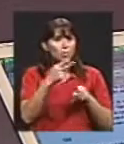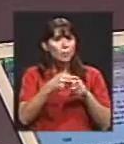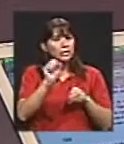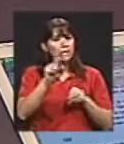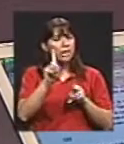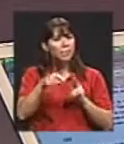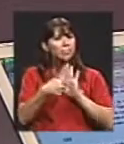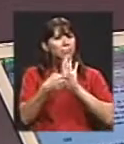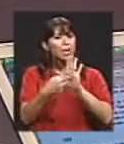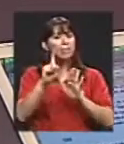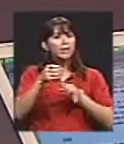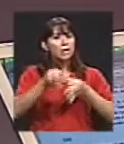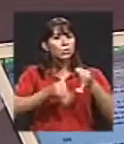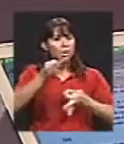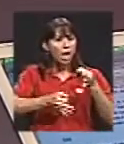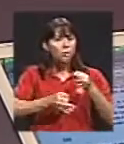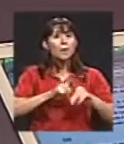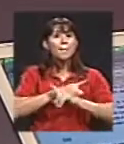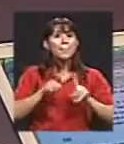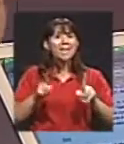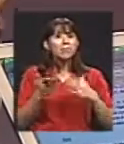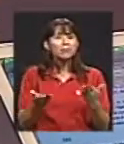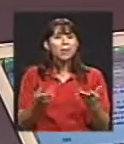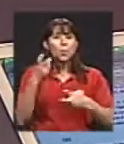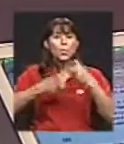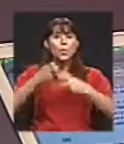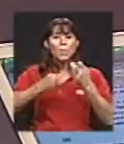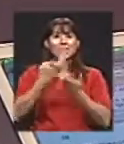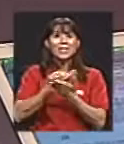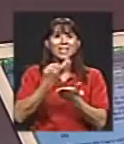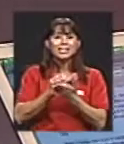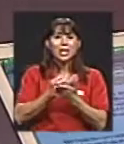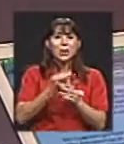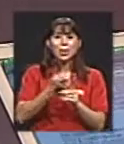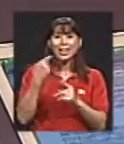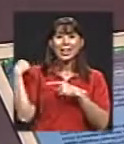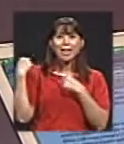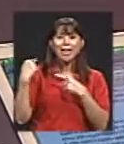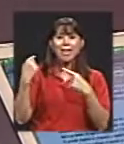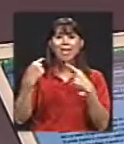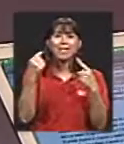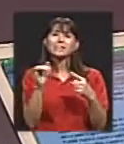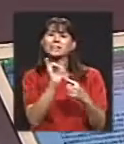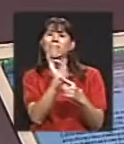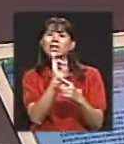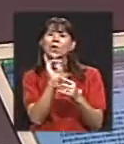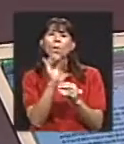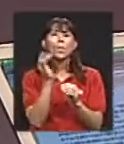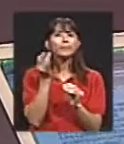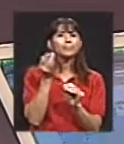me deben de salir pero viene un problema financiero que se ha venido maquillando y esto no es sólo en la caja se